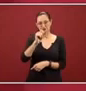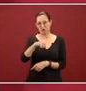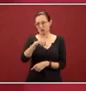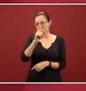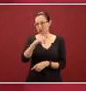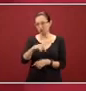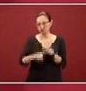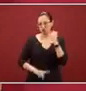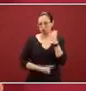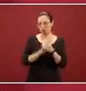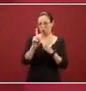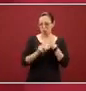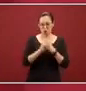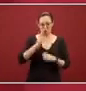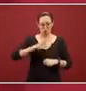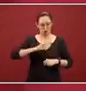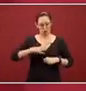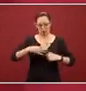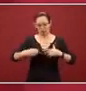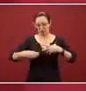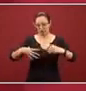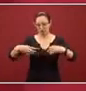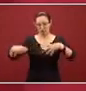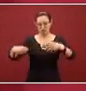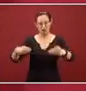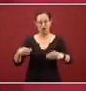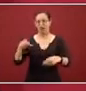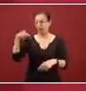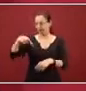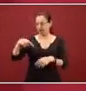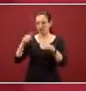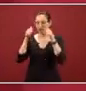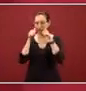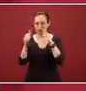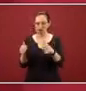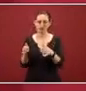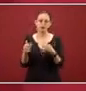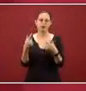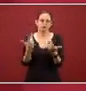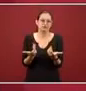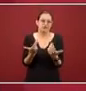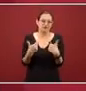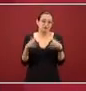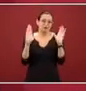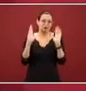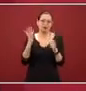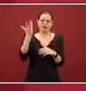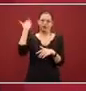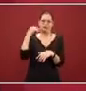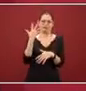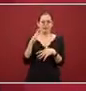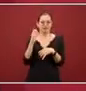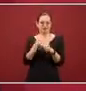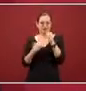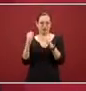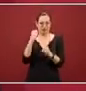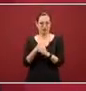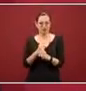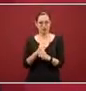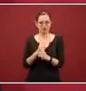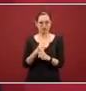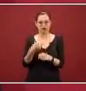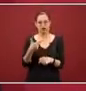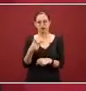los problemas epidémicos respiratorios, particularmente hablando de influenza. Cada año